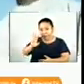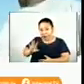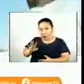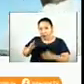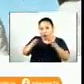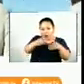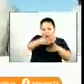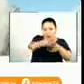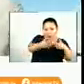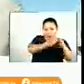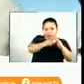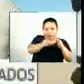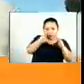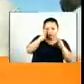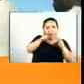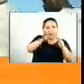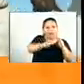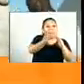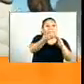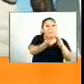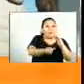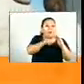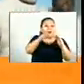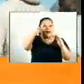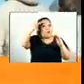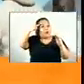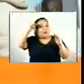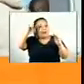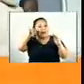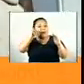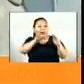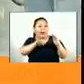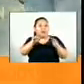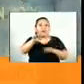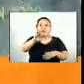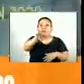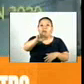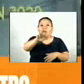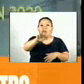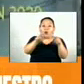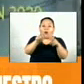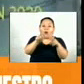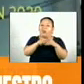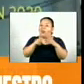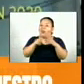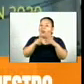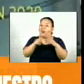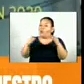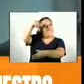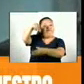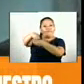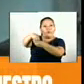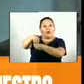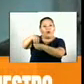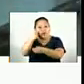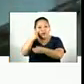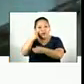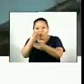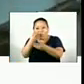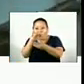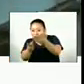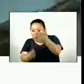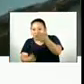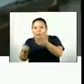un albergue en Ciudad Juárez el haitiano de 31 años Christoph Dena quien hace parte de las estadísticas reveladas en el reporte global de